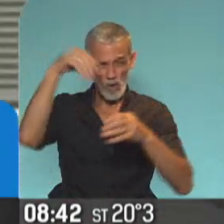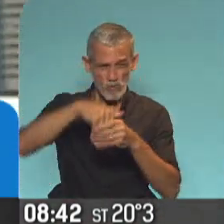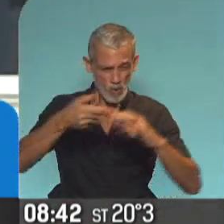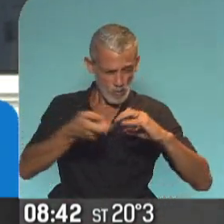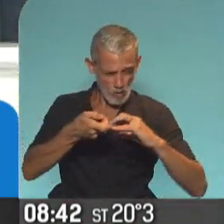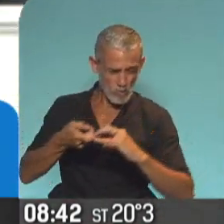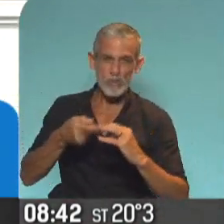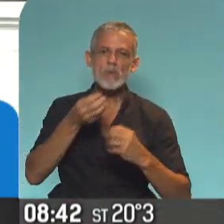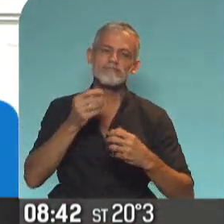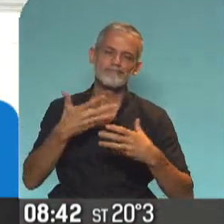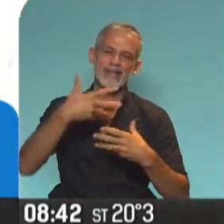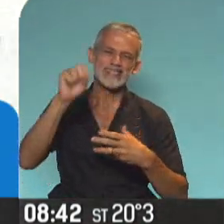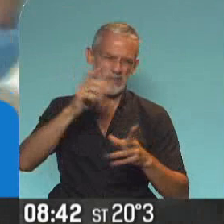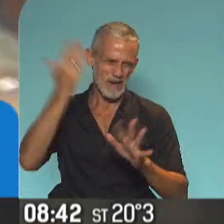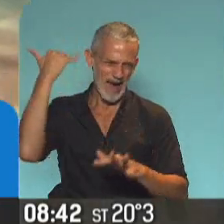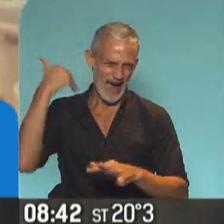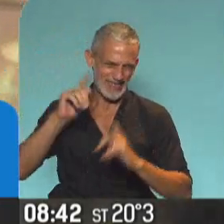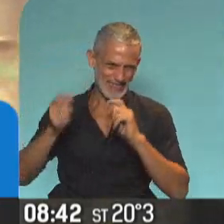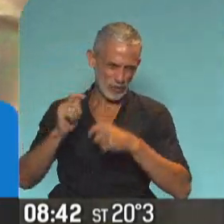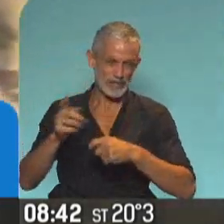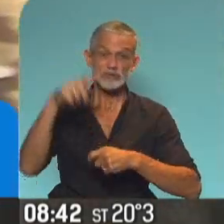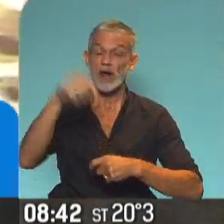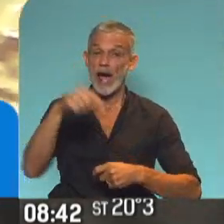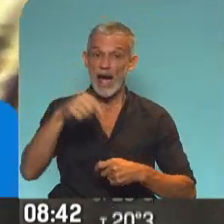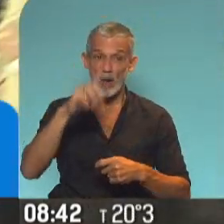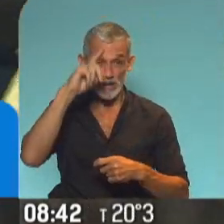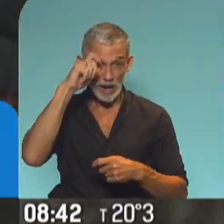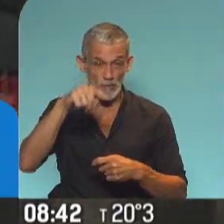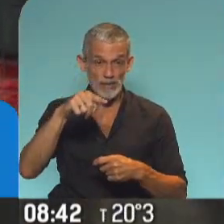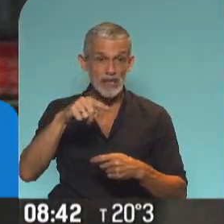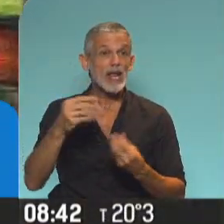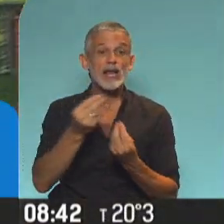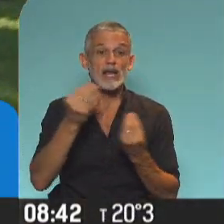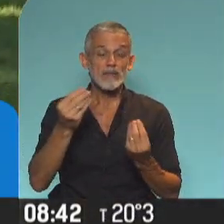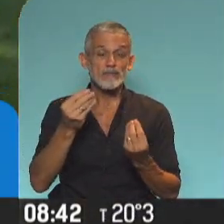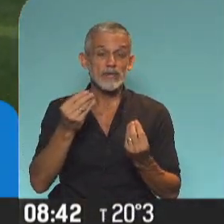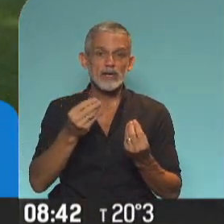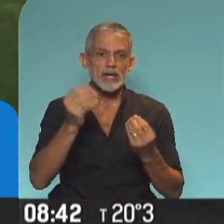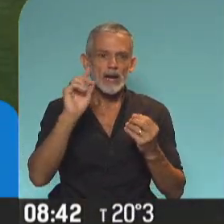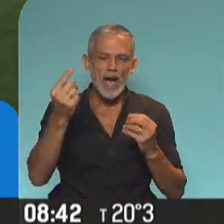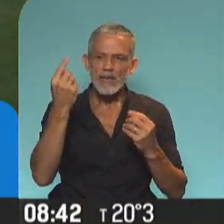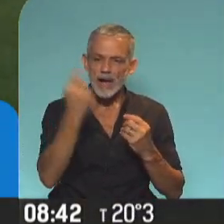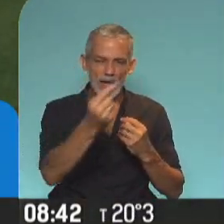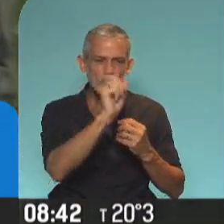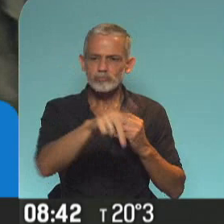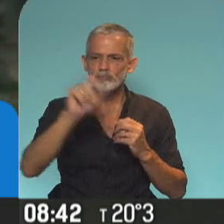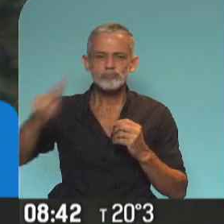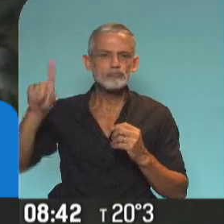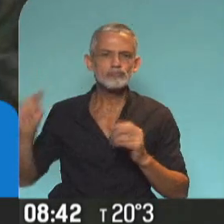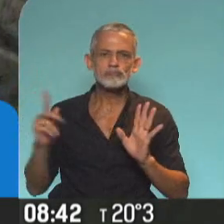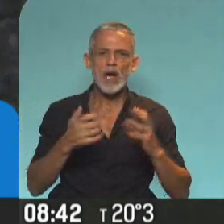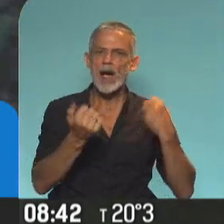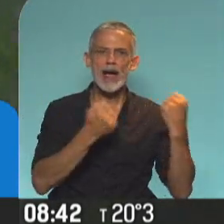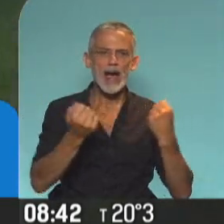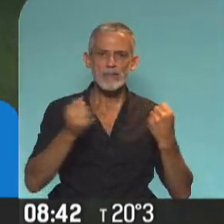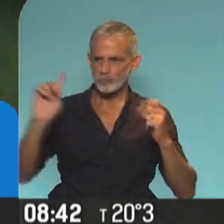trasladaban a cualquier lugar donde fuera necesario este este hospital tiene la particularidad de que cada unidad tiene su camión que